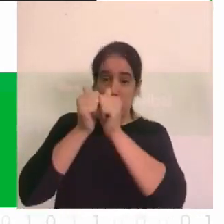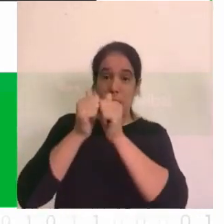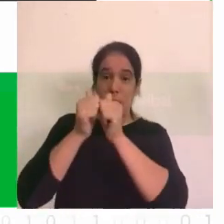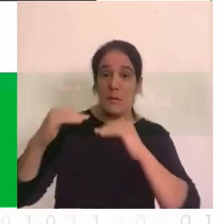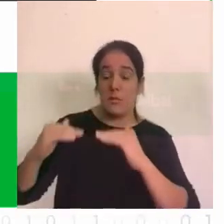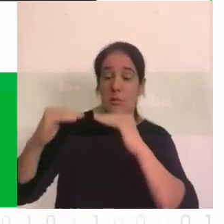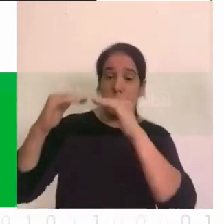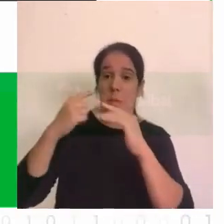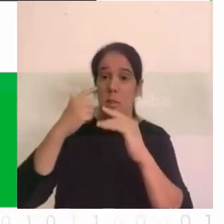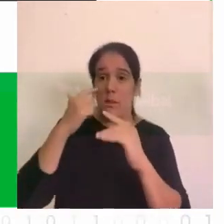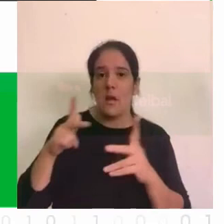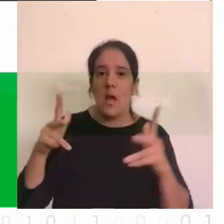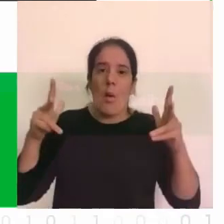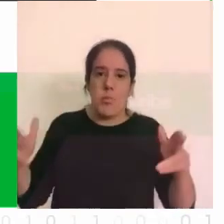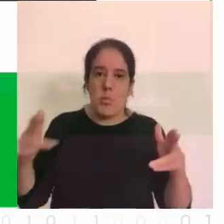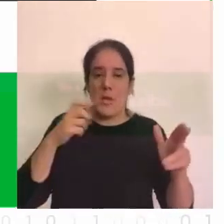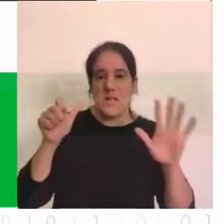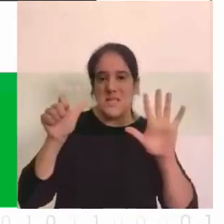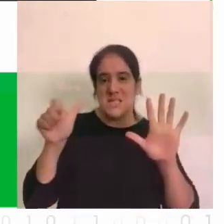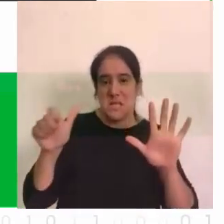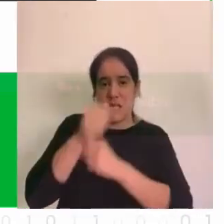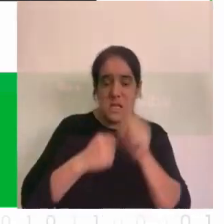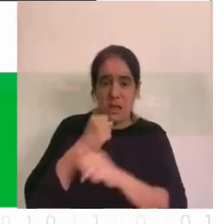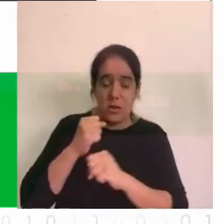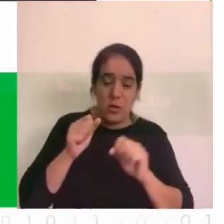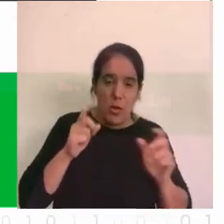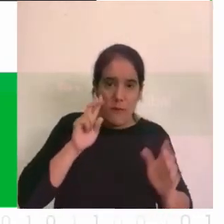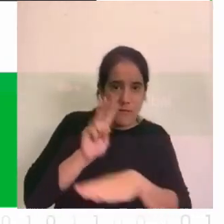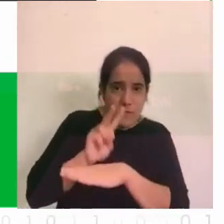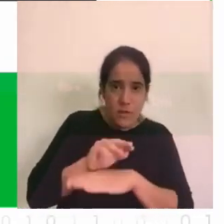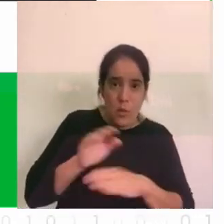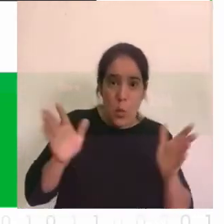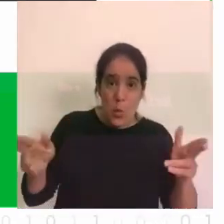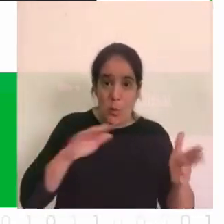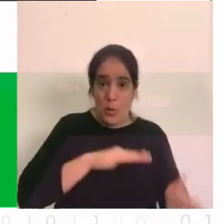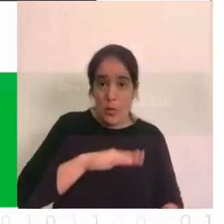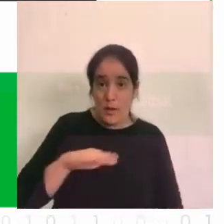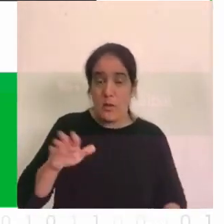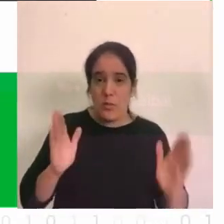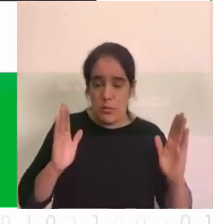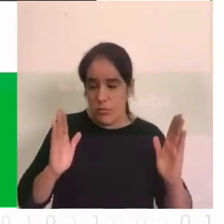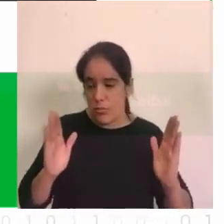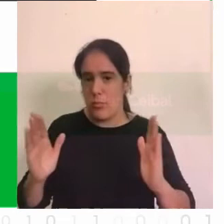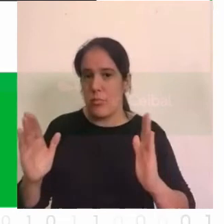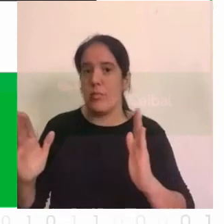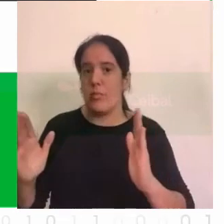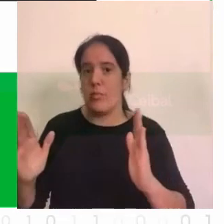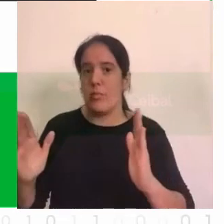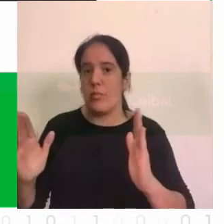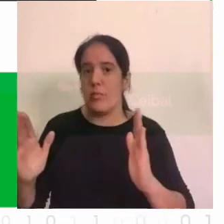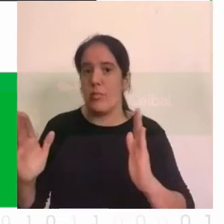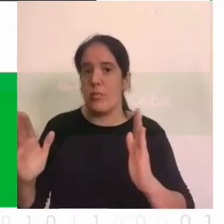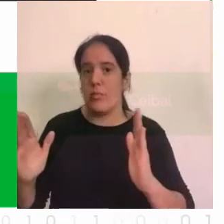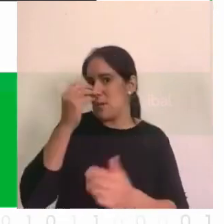años. Hoy por hoy está corriéndose un cohorte nuevo, pero el que yo estoy usando es el primer cohorte, que empezó en el año 2013, que involucró